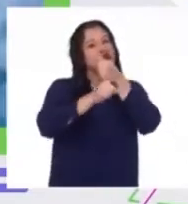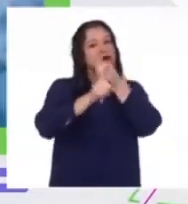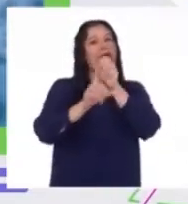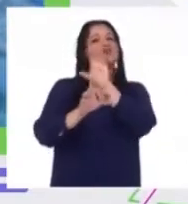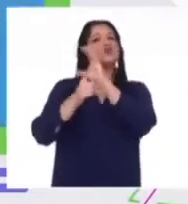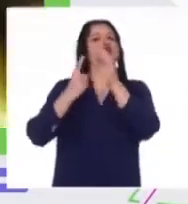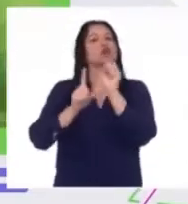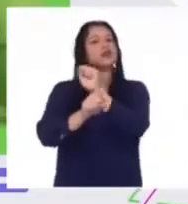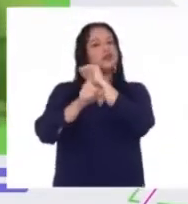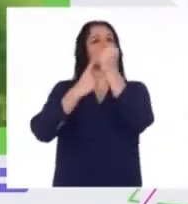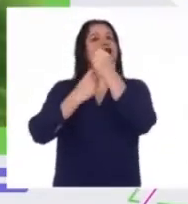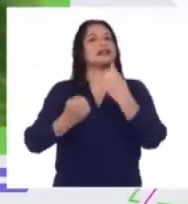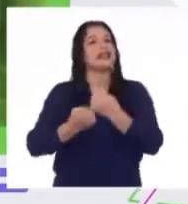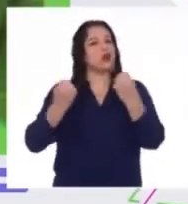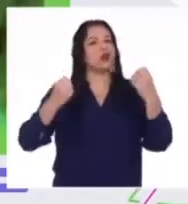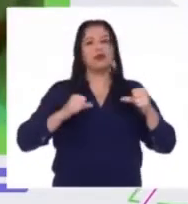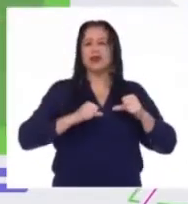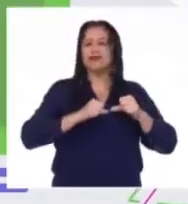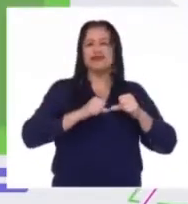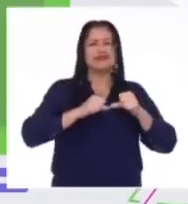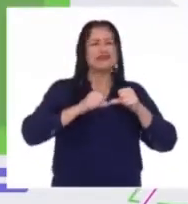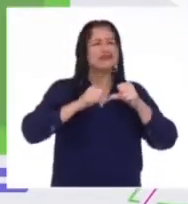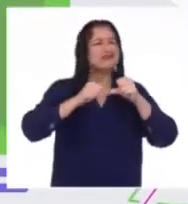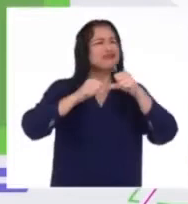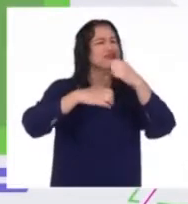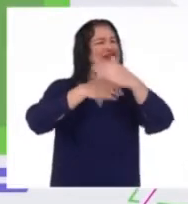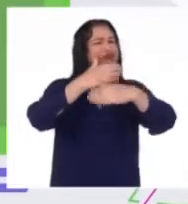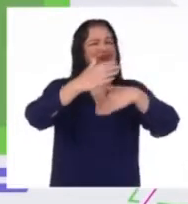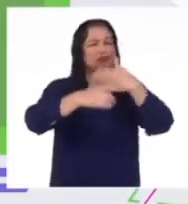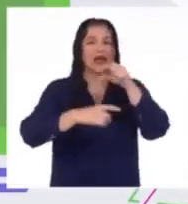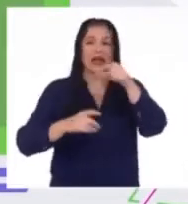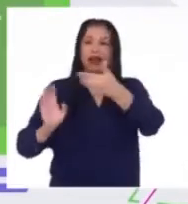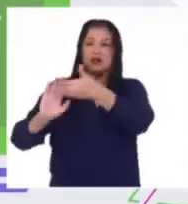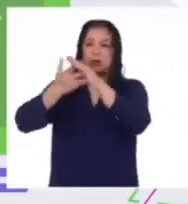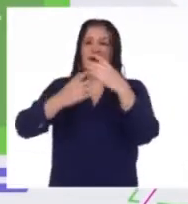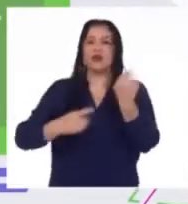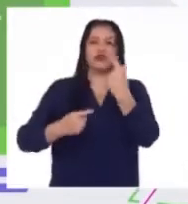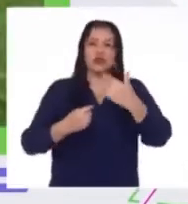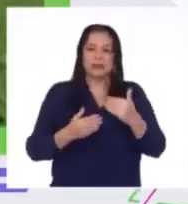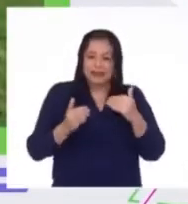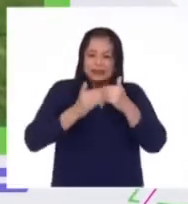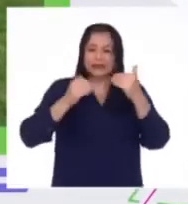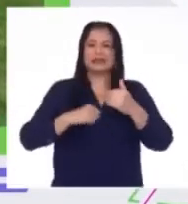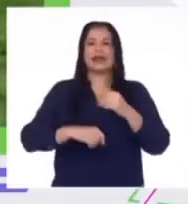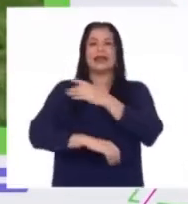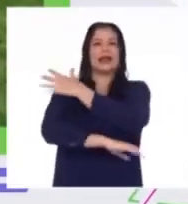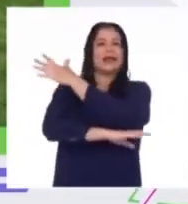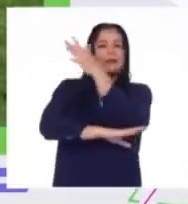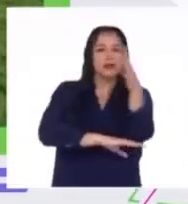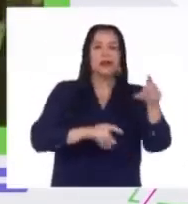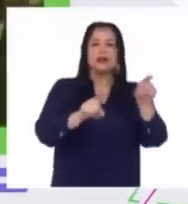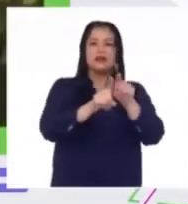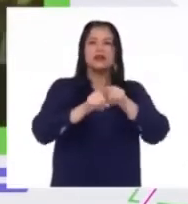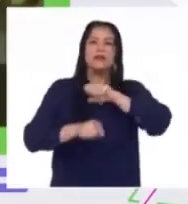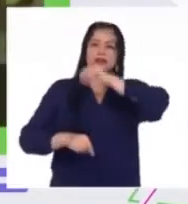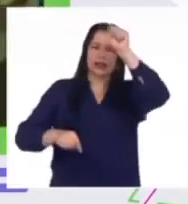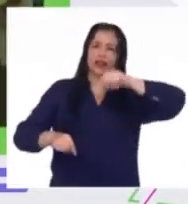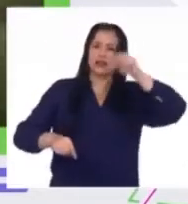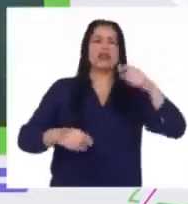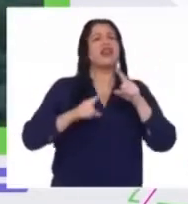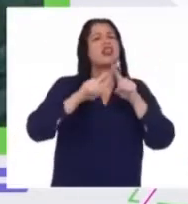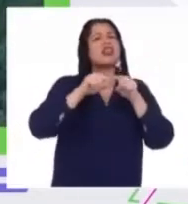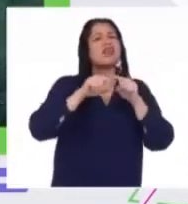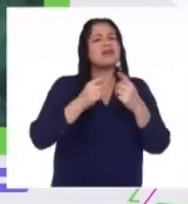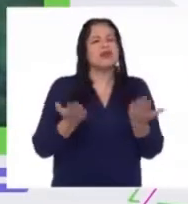costumbres sociales, económicas y políticas. Estos pueblos no solo se ubican en la Amazonía, también están en los Andes y dependiendo dónde